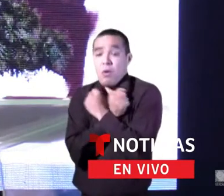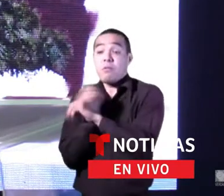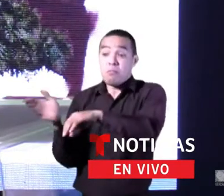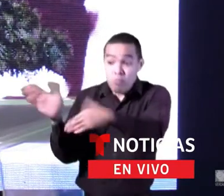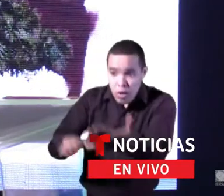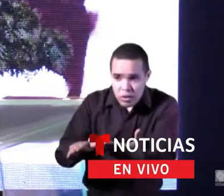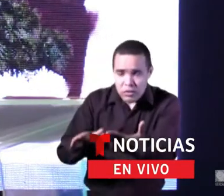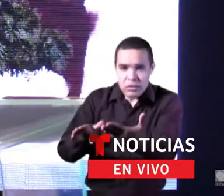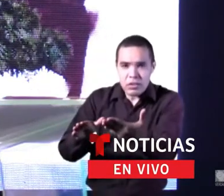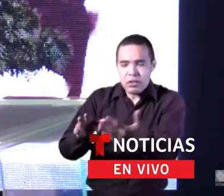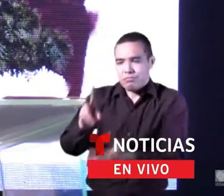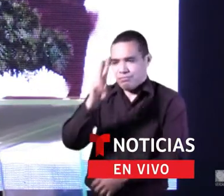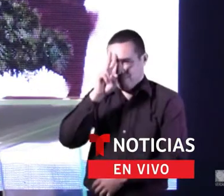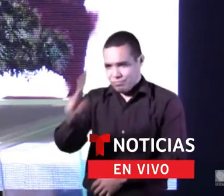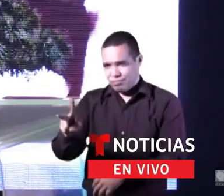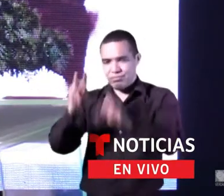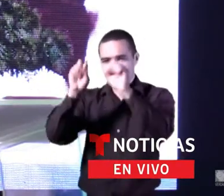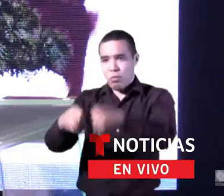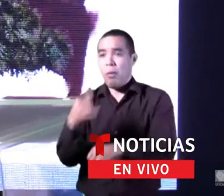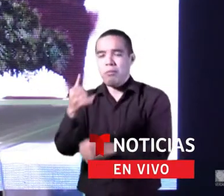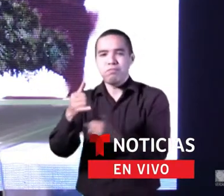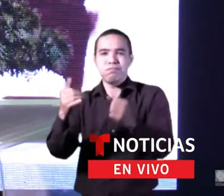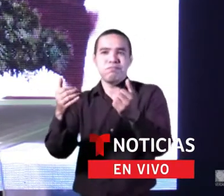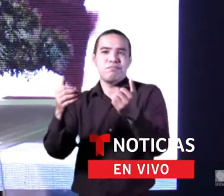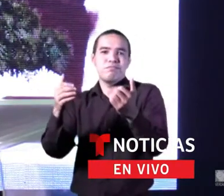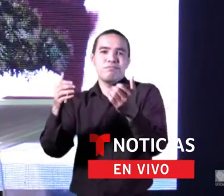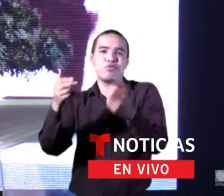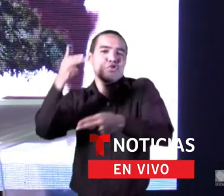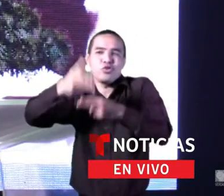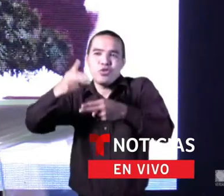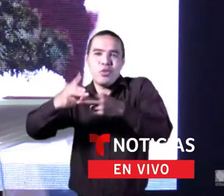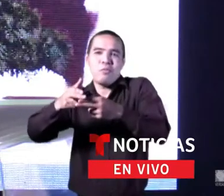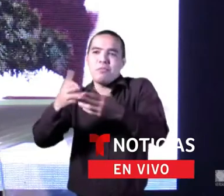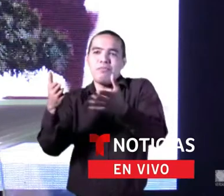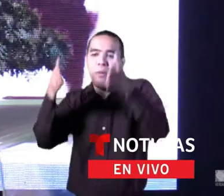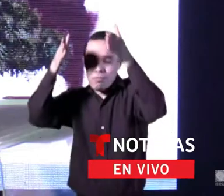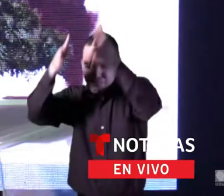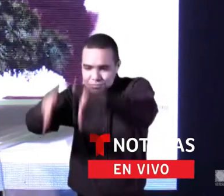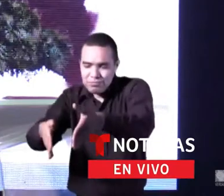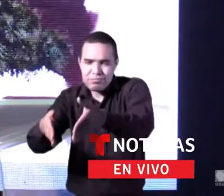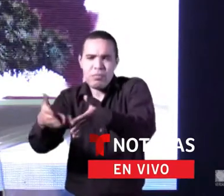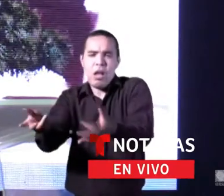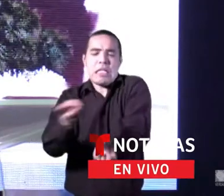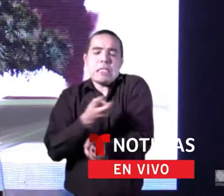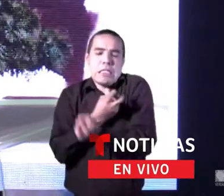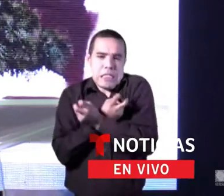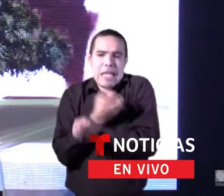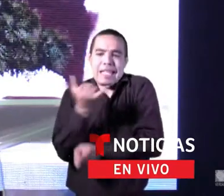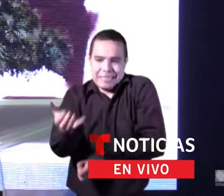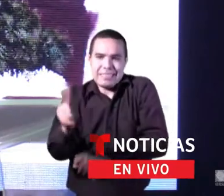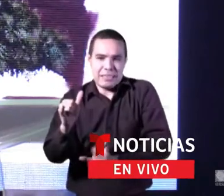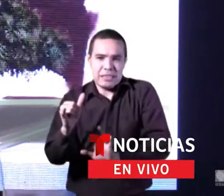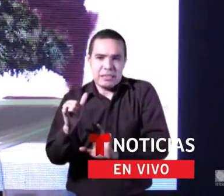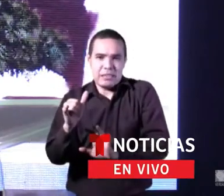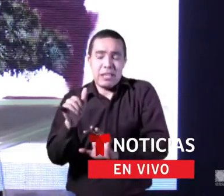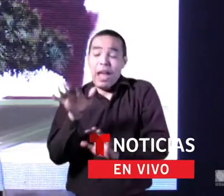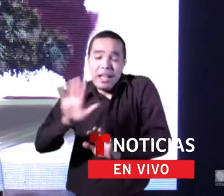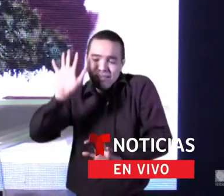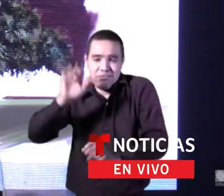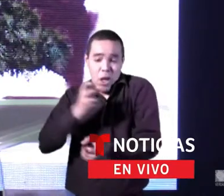a decirles que estamos allí que las amamos los huesos son probablemente sólo